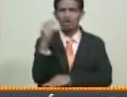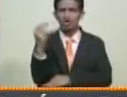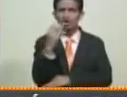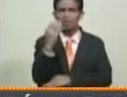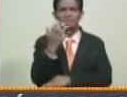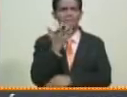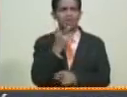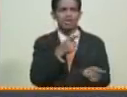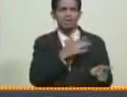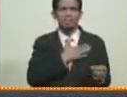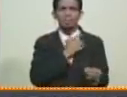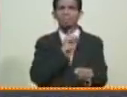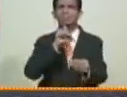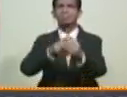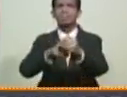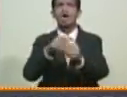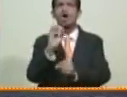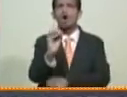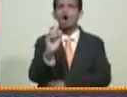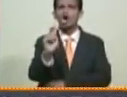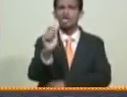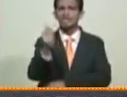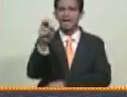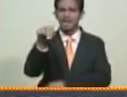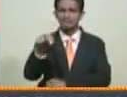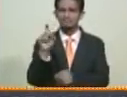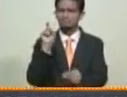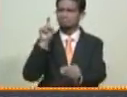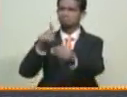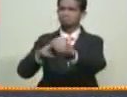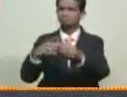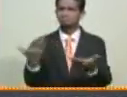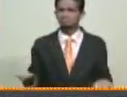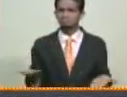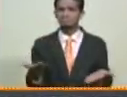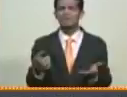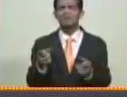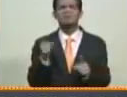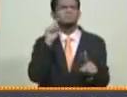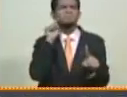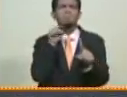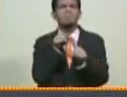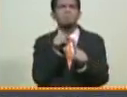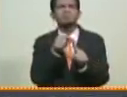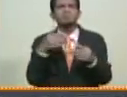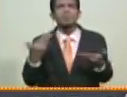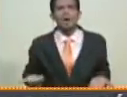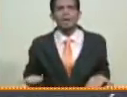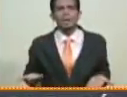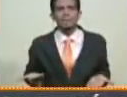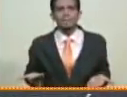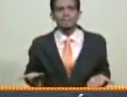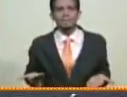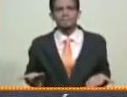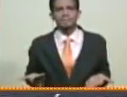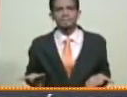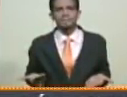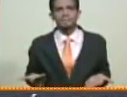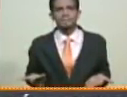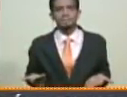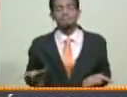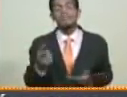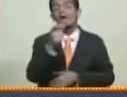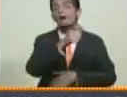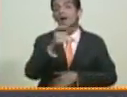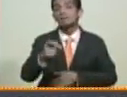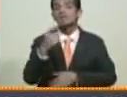OTAN? ¿Qué vínculos? ¿Qué buscan con la OTAN aquí? Dice la gente que la